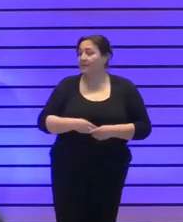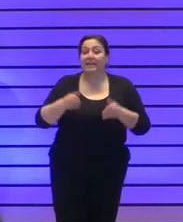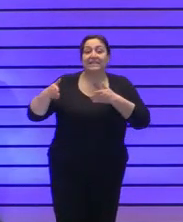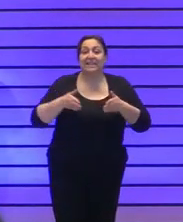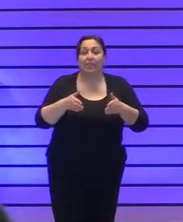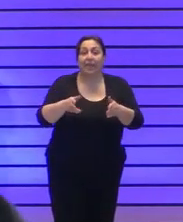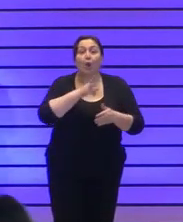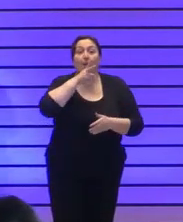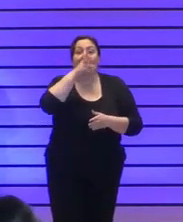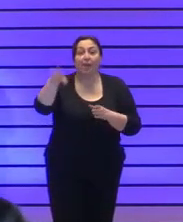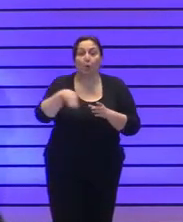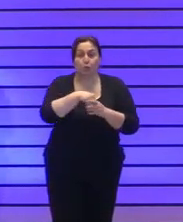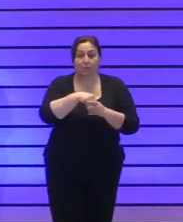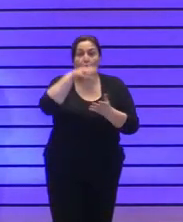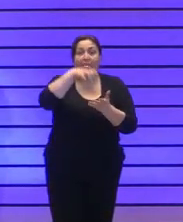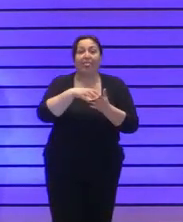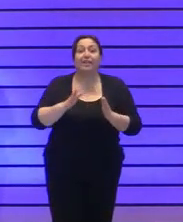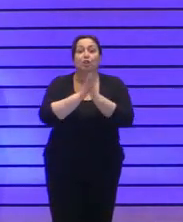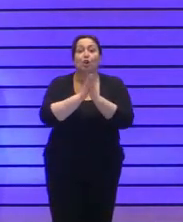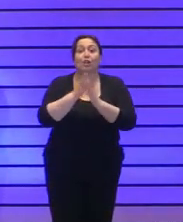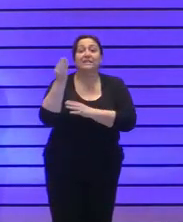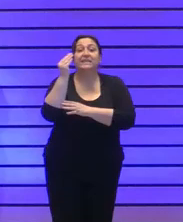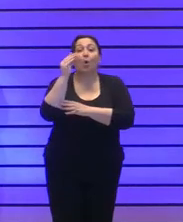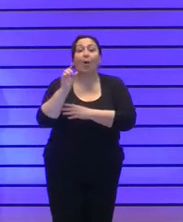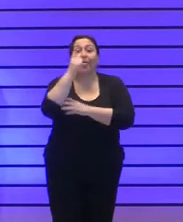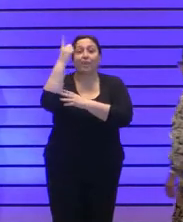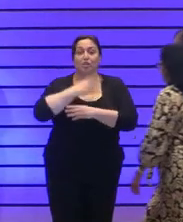Sendero Verde Inclusivo del Centro San Juan de Dios de Valladolid.